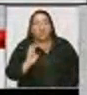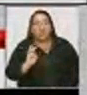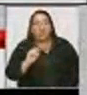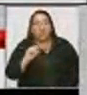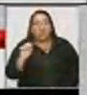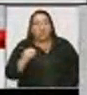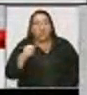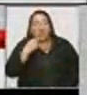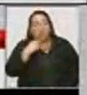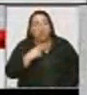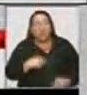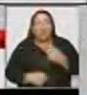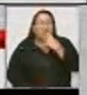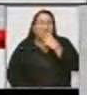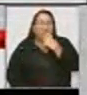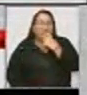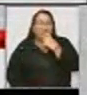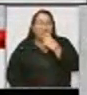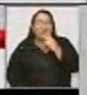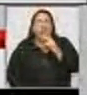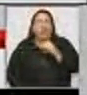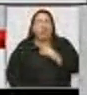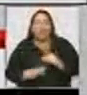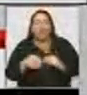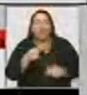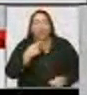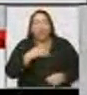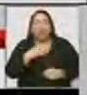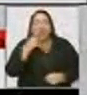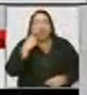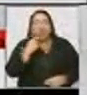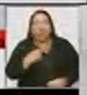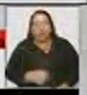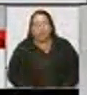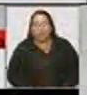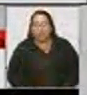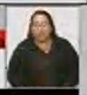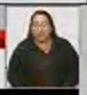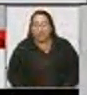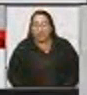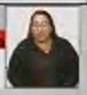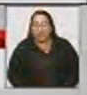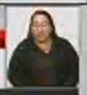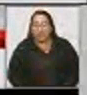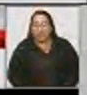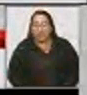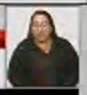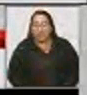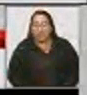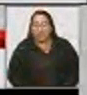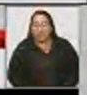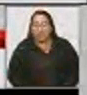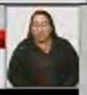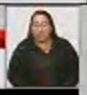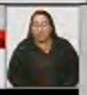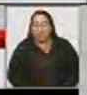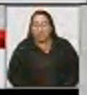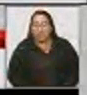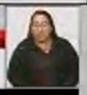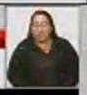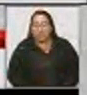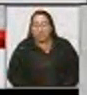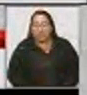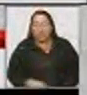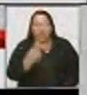agraviadas son mujeres y 13.4% son varones. Quiero señalar que en el caso de los varones, muchos de ellos